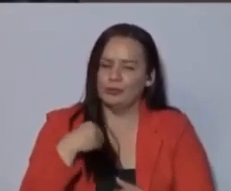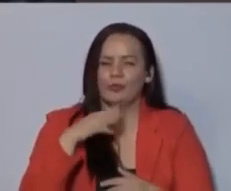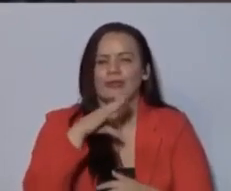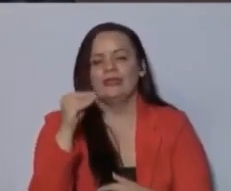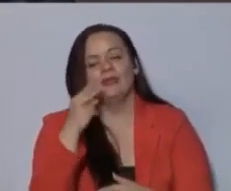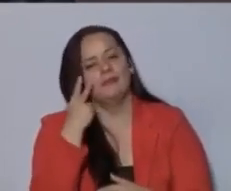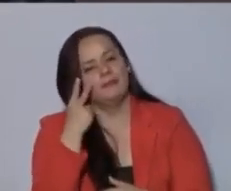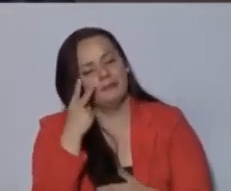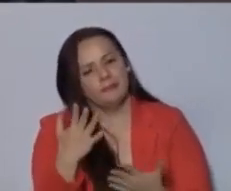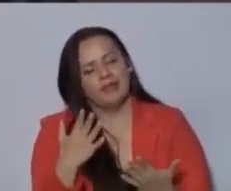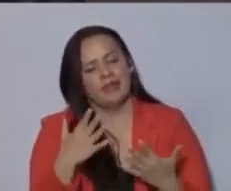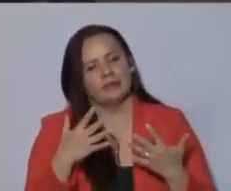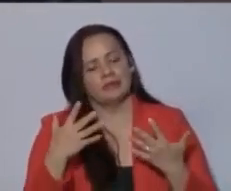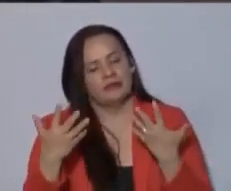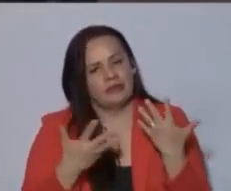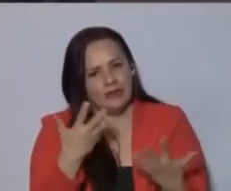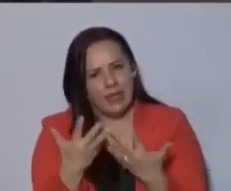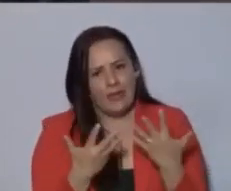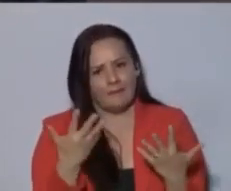dilemas,